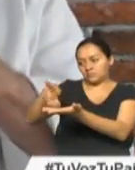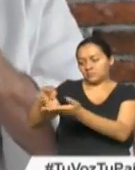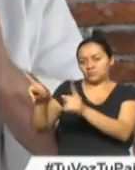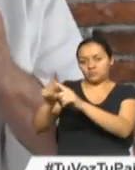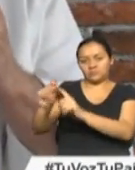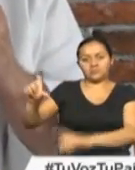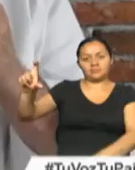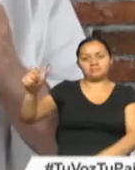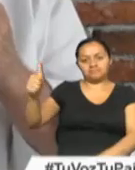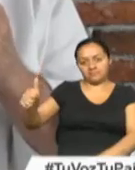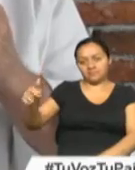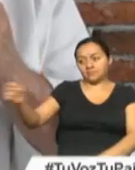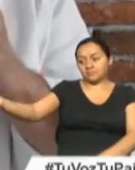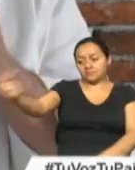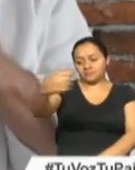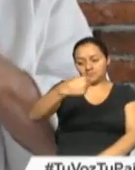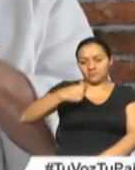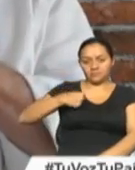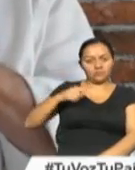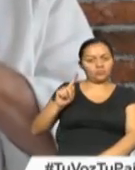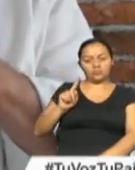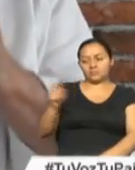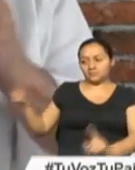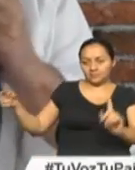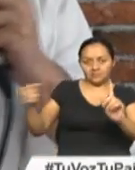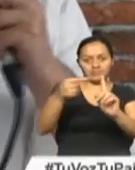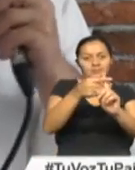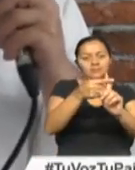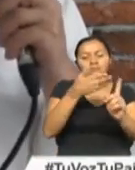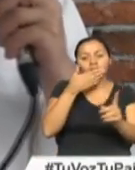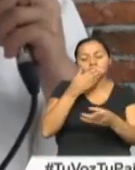Y la única manera, compañeros, de hacer frente a eso